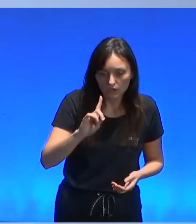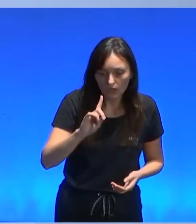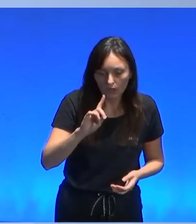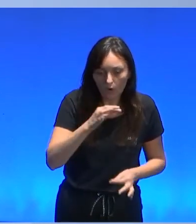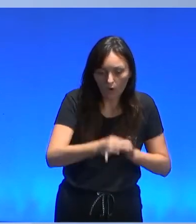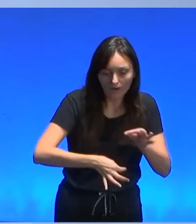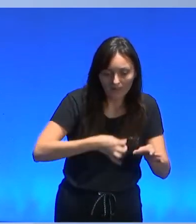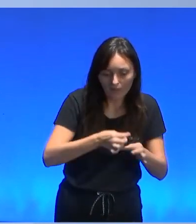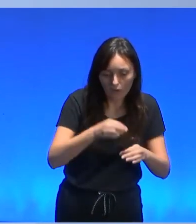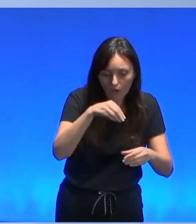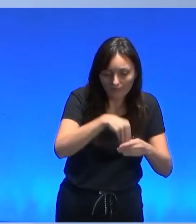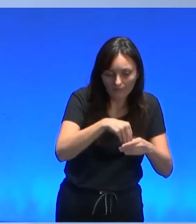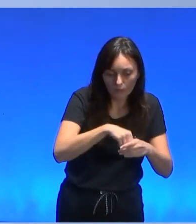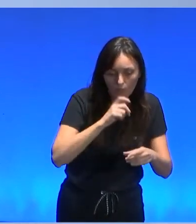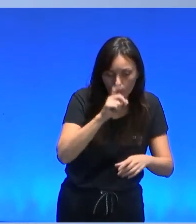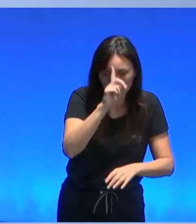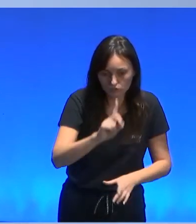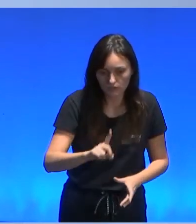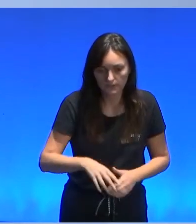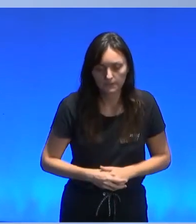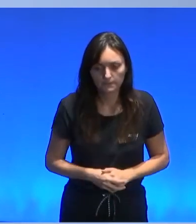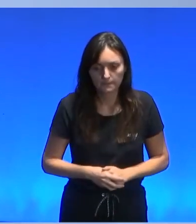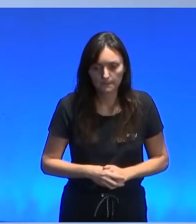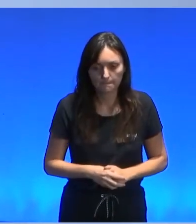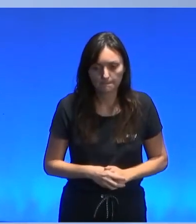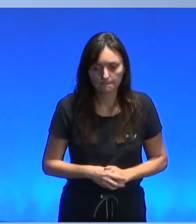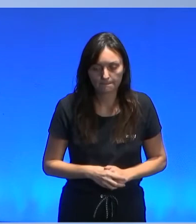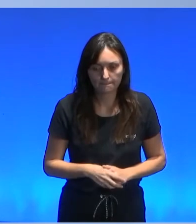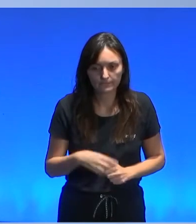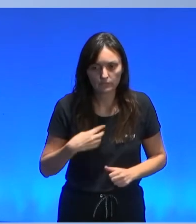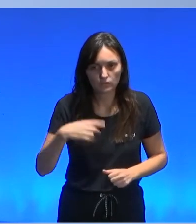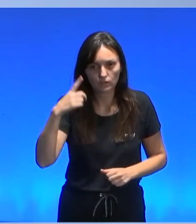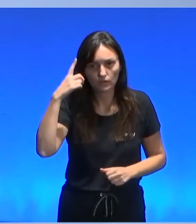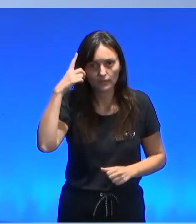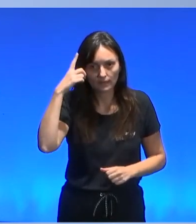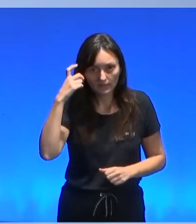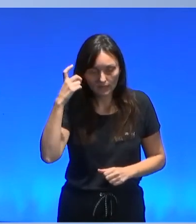la organización interna, pero creo que nosotros hoy